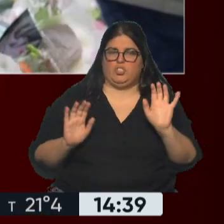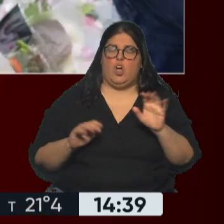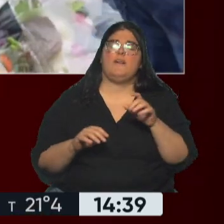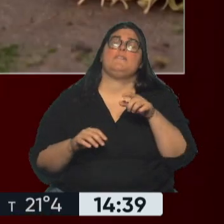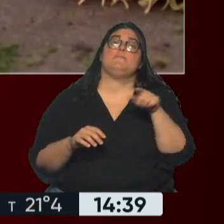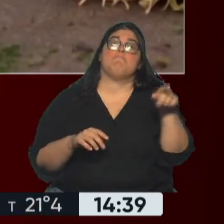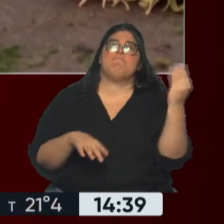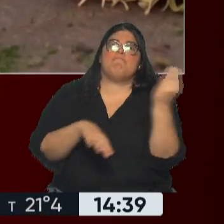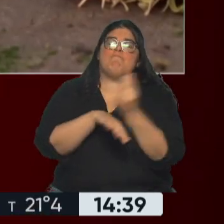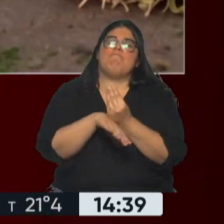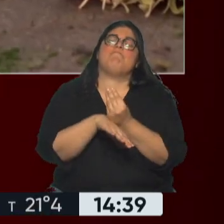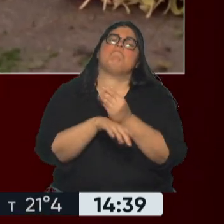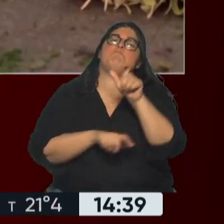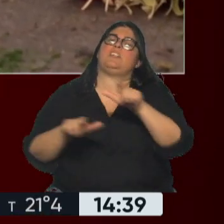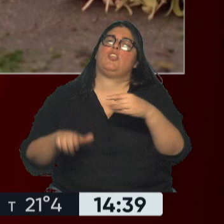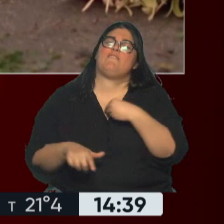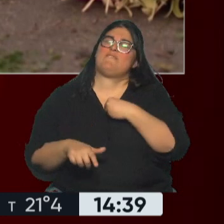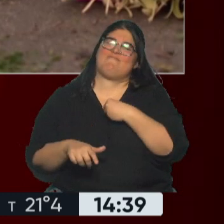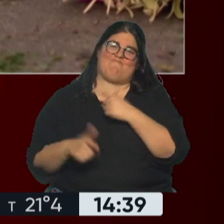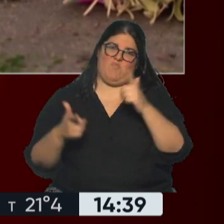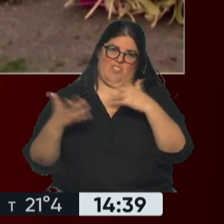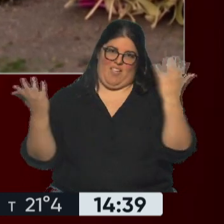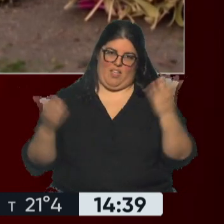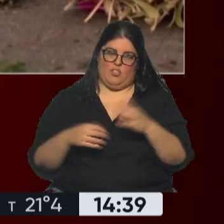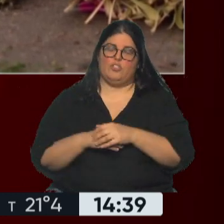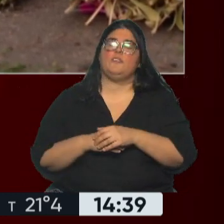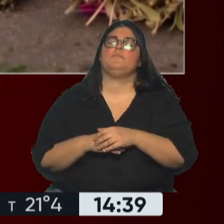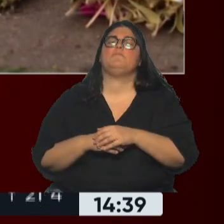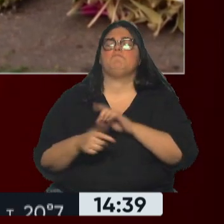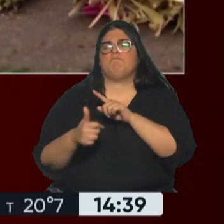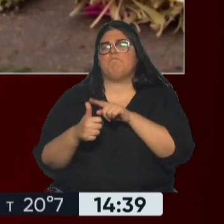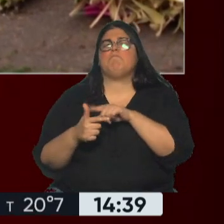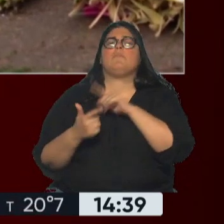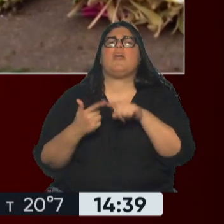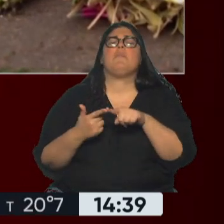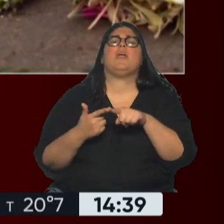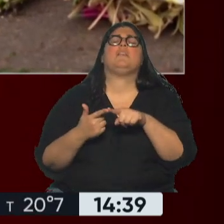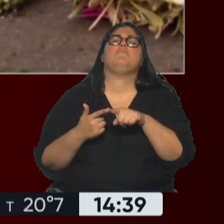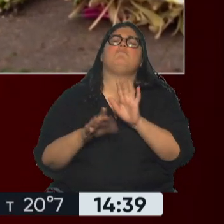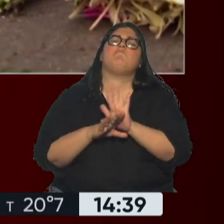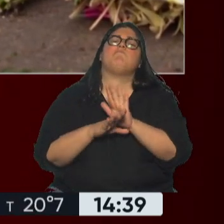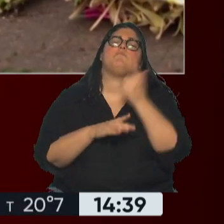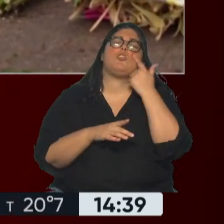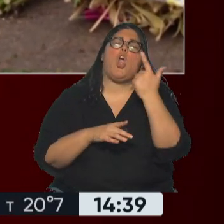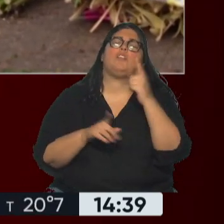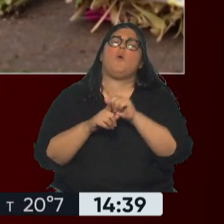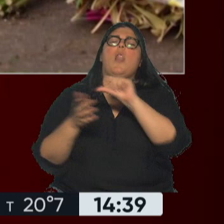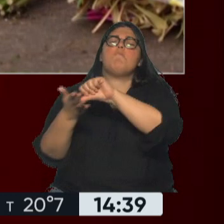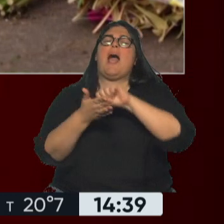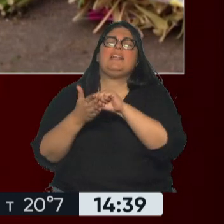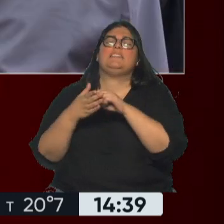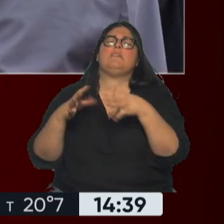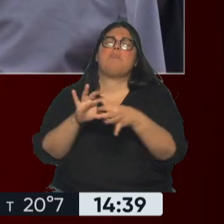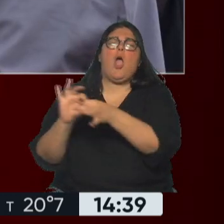reinado con una popularidad muy baja. Pero después va a tener, me parece, otra de las grandes cuestiones, lo que se conoce como la Mancomunidad de Naciones, que son